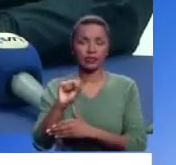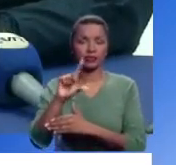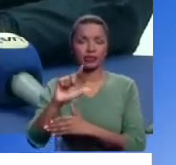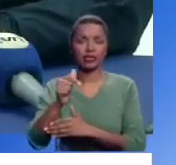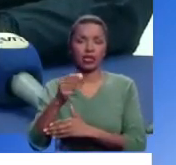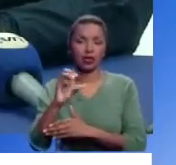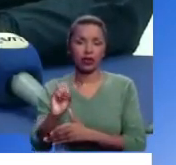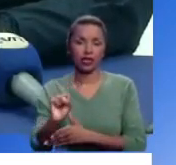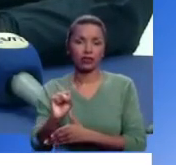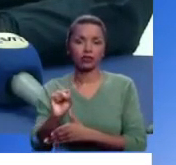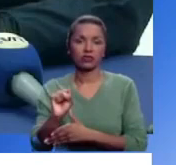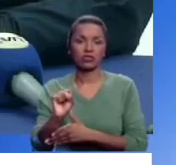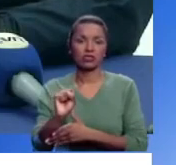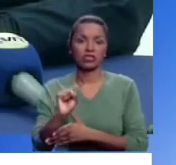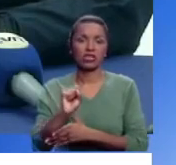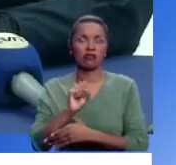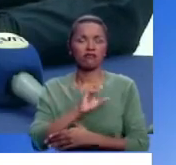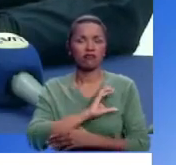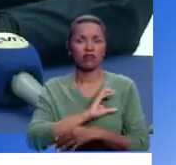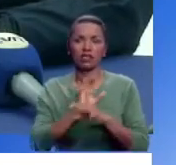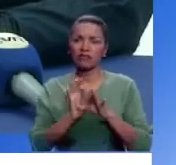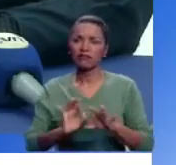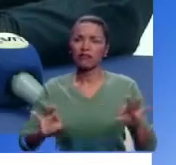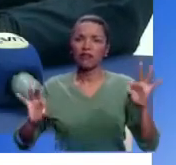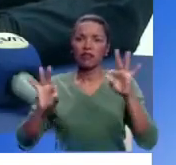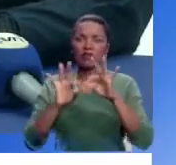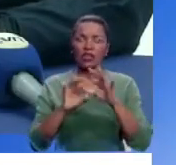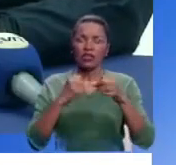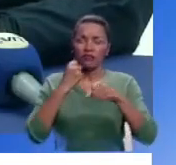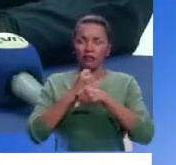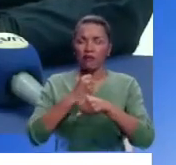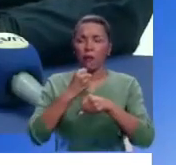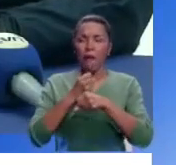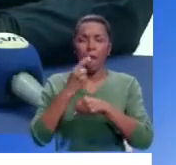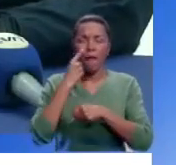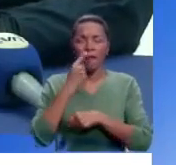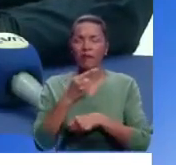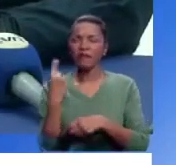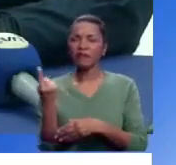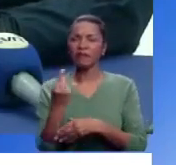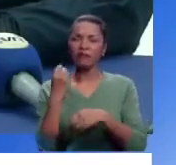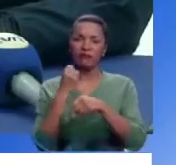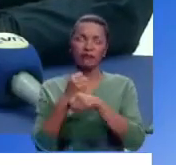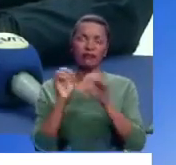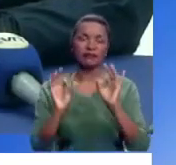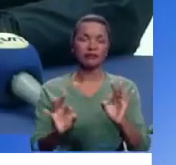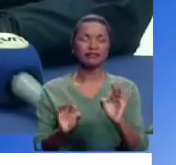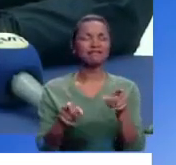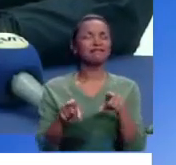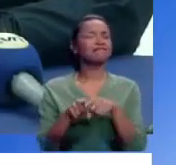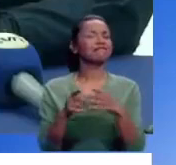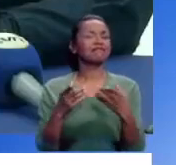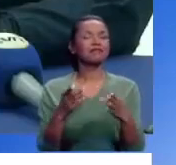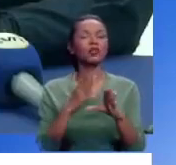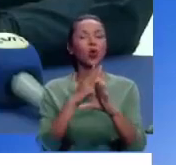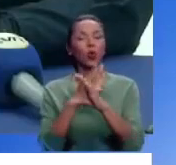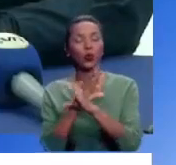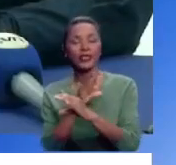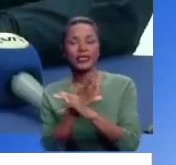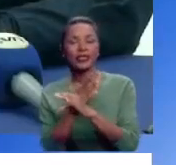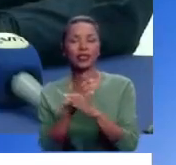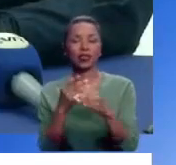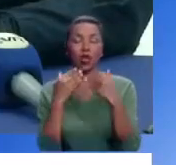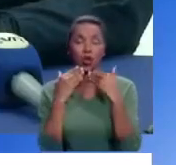Estas unidades llevan a cabo una labor muy importante en ese sector, específicamente la prevención a